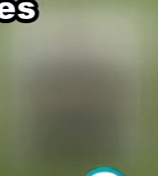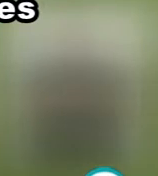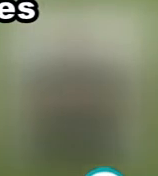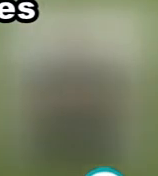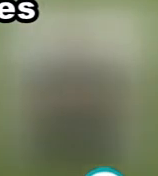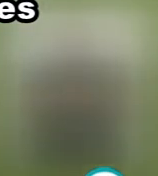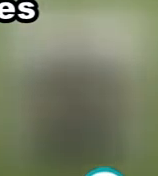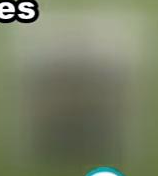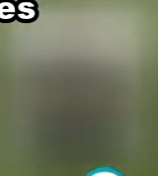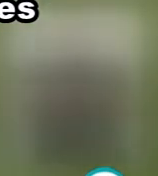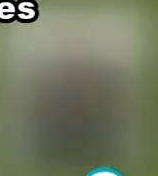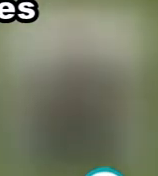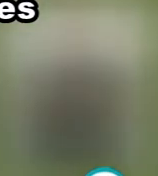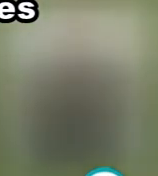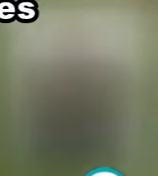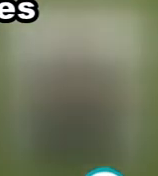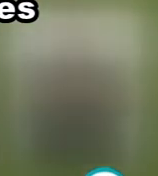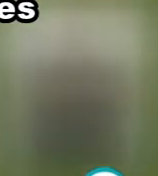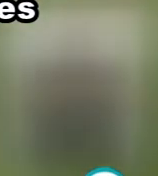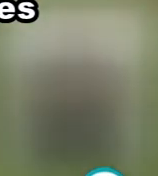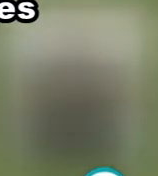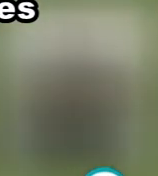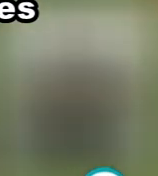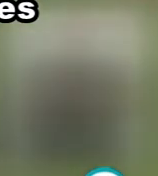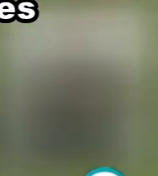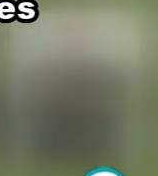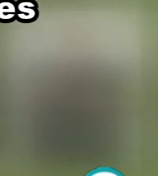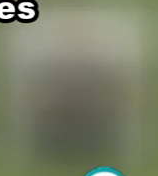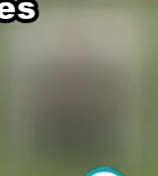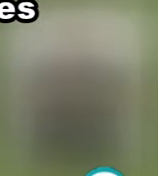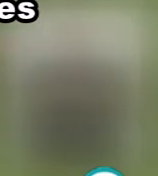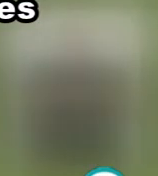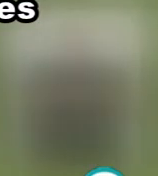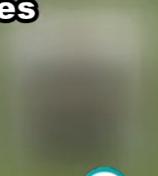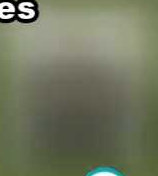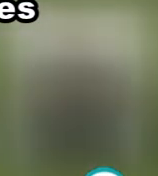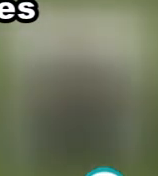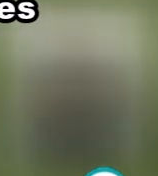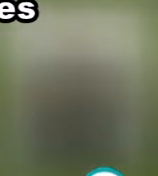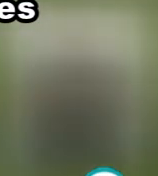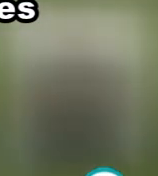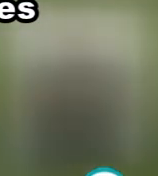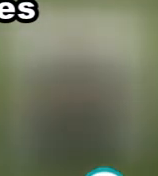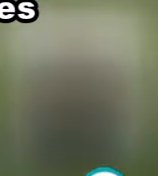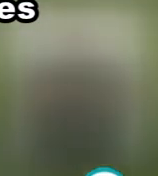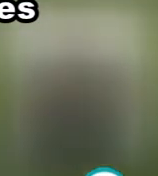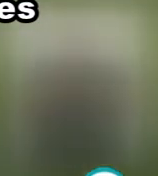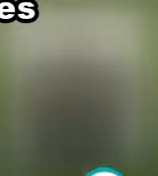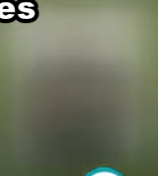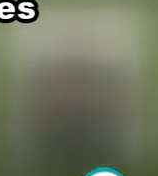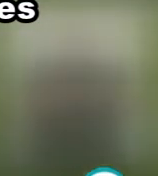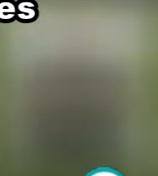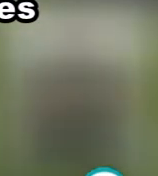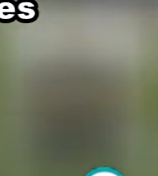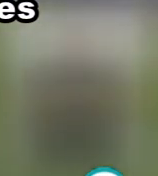maletín ahí? Yo creo que es un espejo donde mirarnos, ¿eh? Porque nos quedan dos partidos con dos equipos que prácticamente no se juegan nada y no